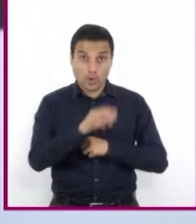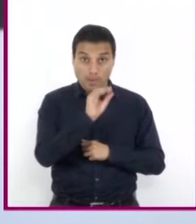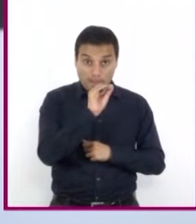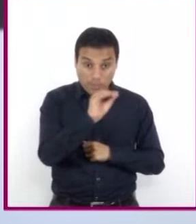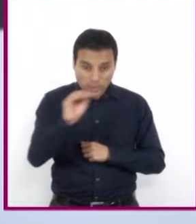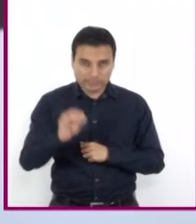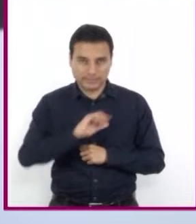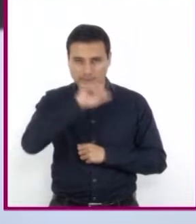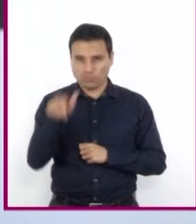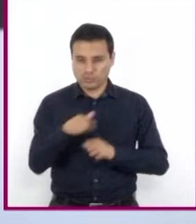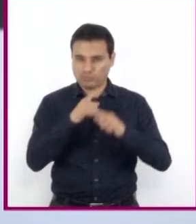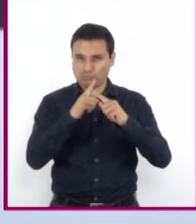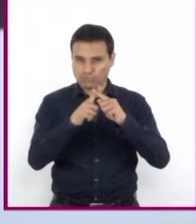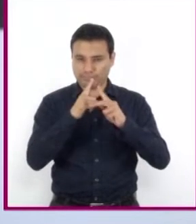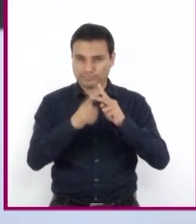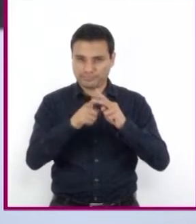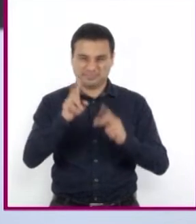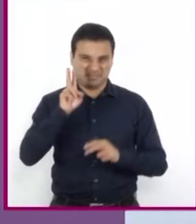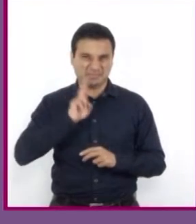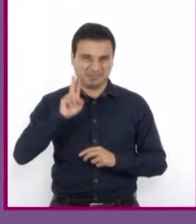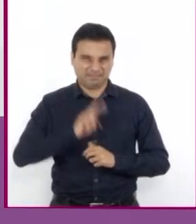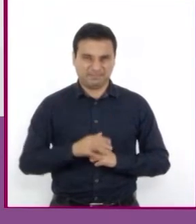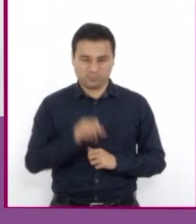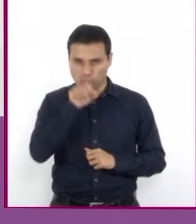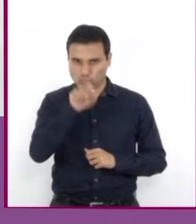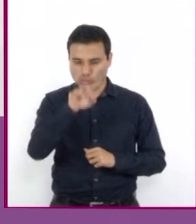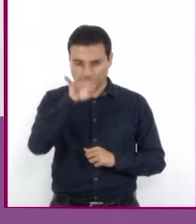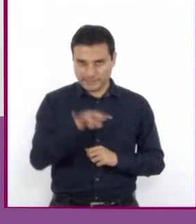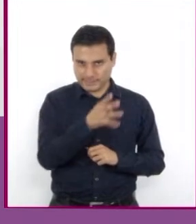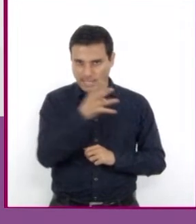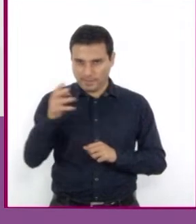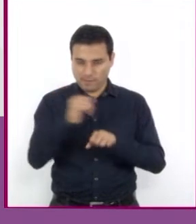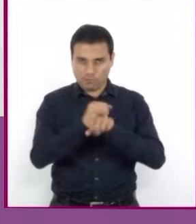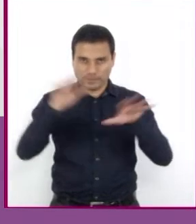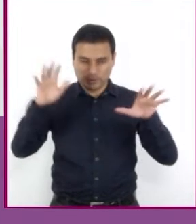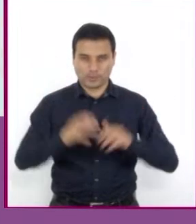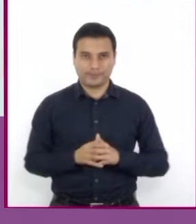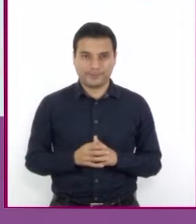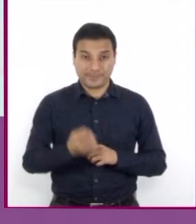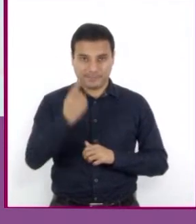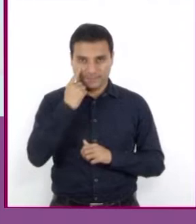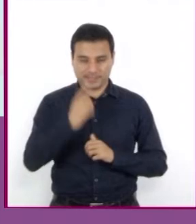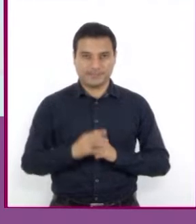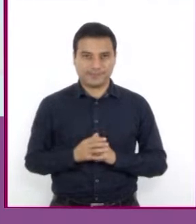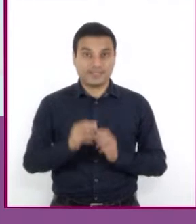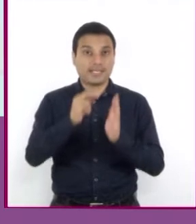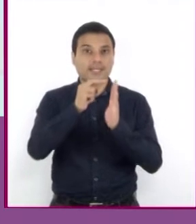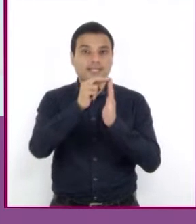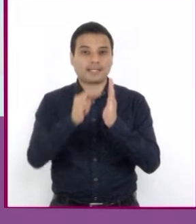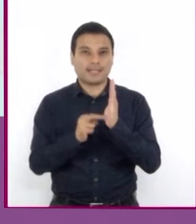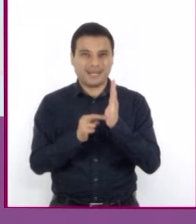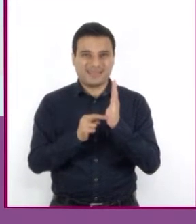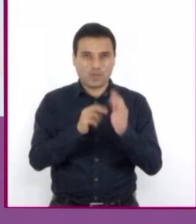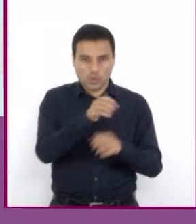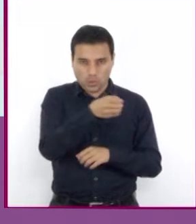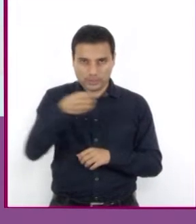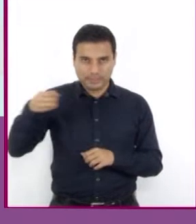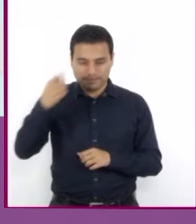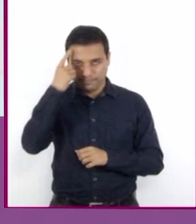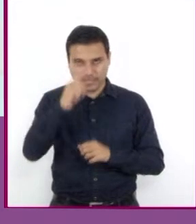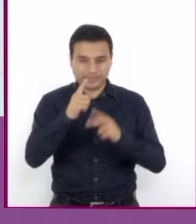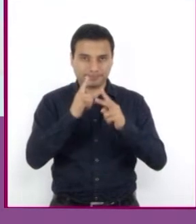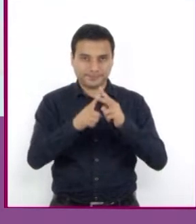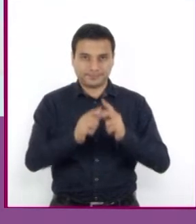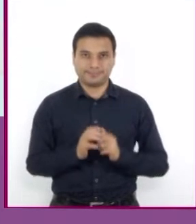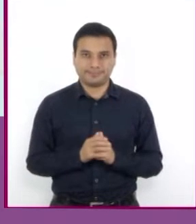valores numéricos de la tabla de datos. Apliquemos la jerarquía de las operaciones para resolver la